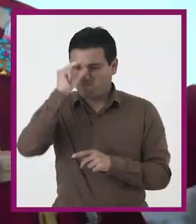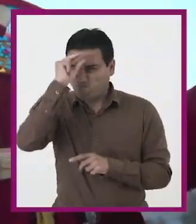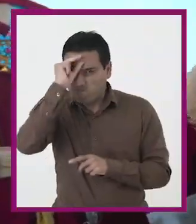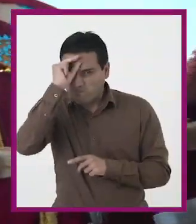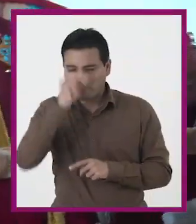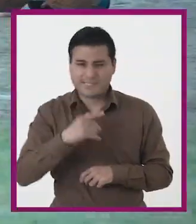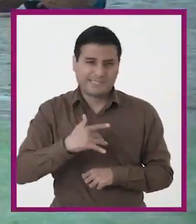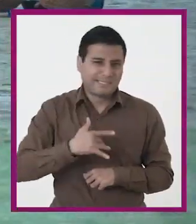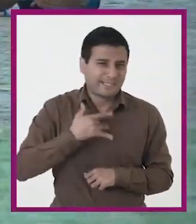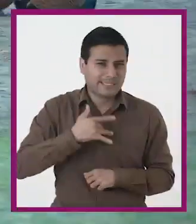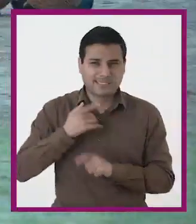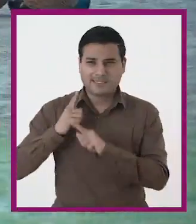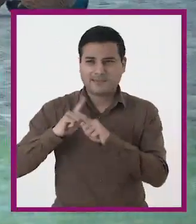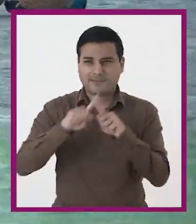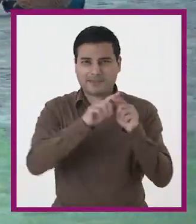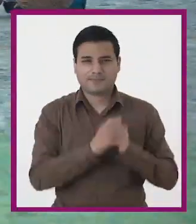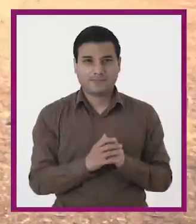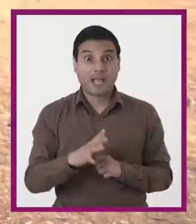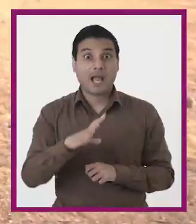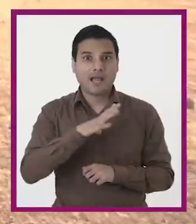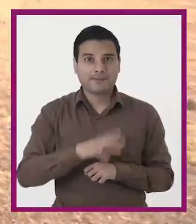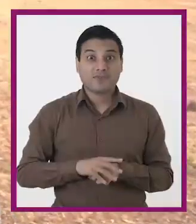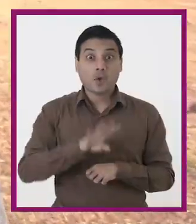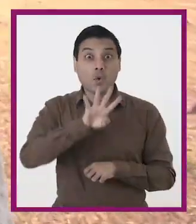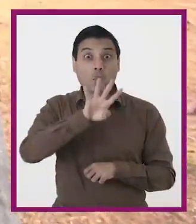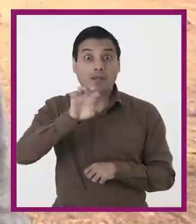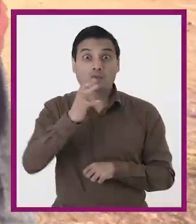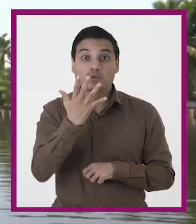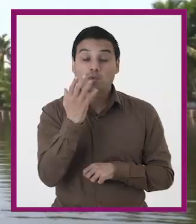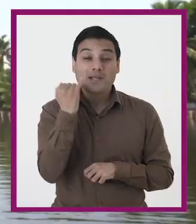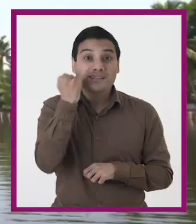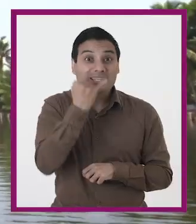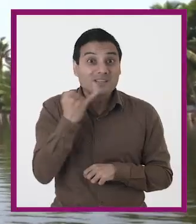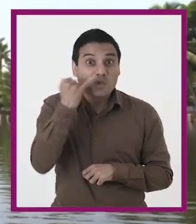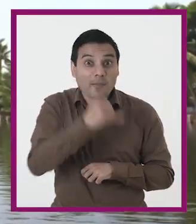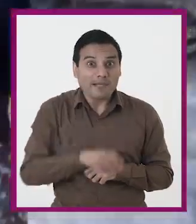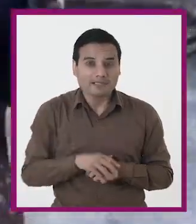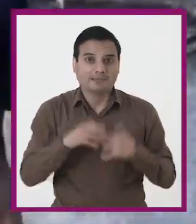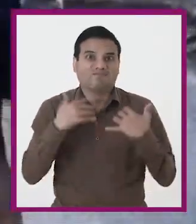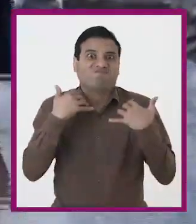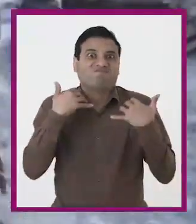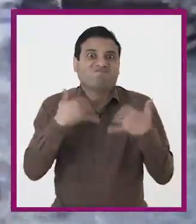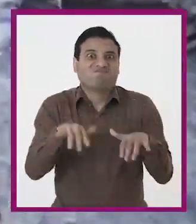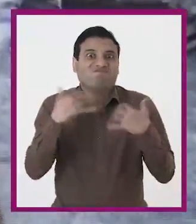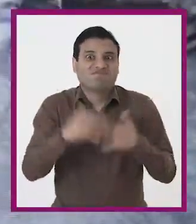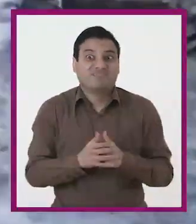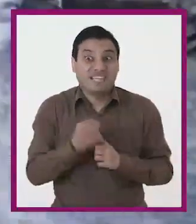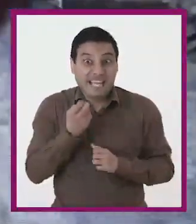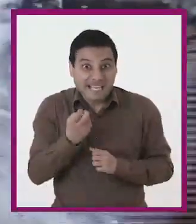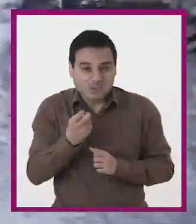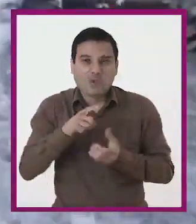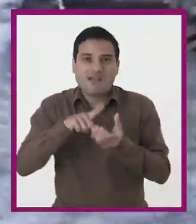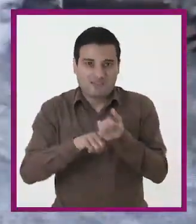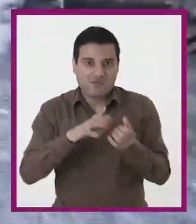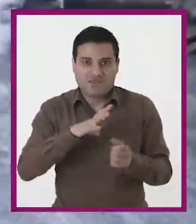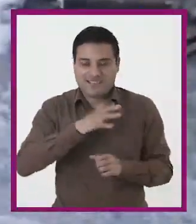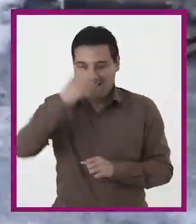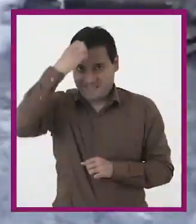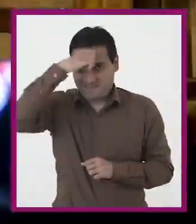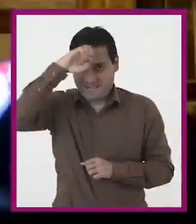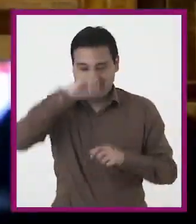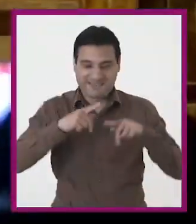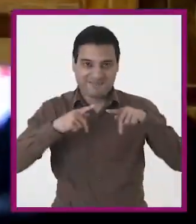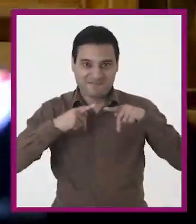que se comparten hoy en día en 450 lenguas que son crisoles invaluables de experiencia